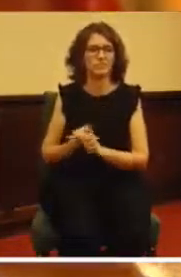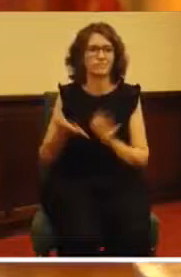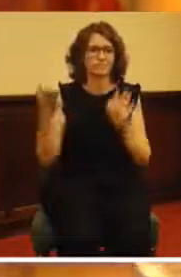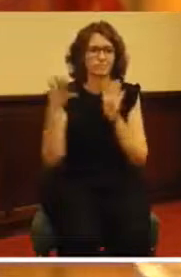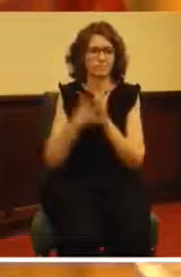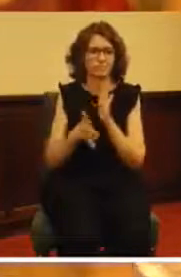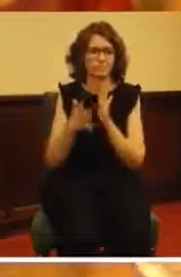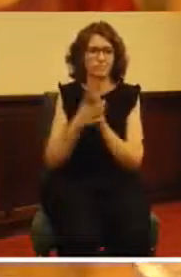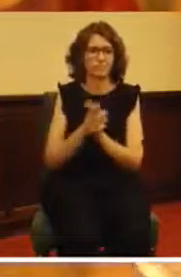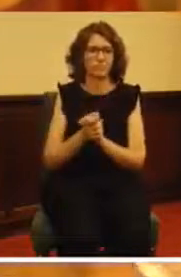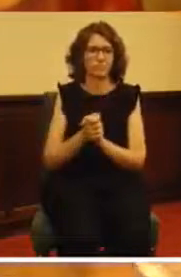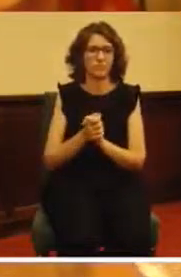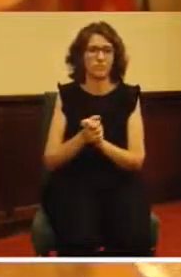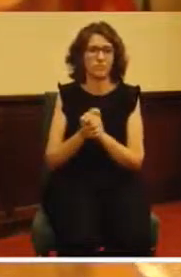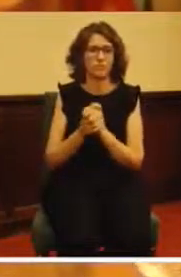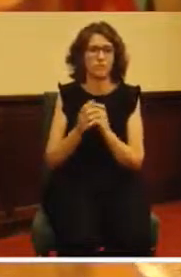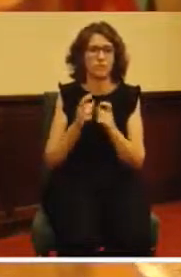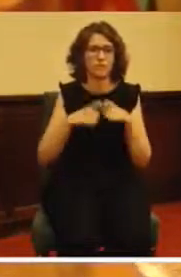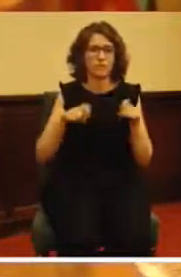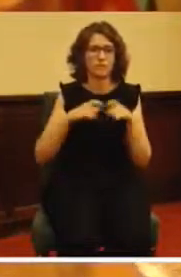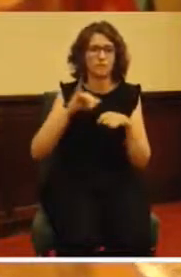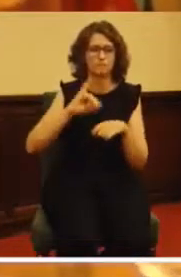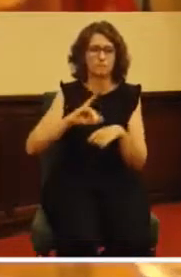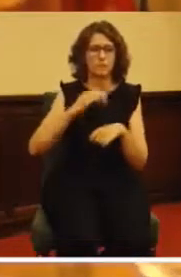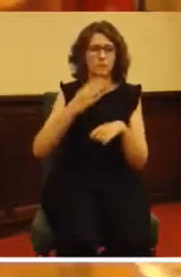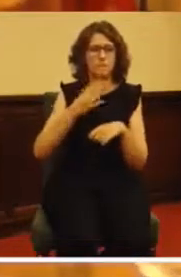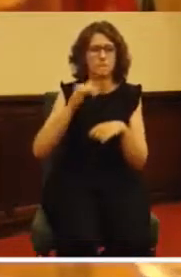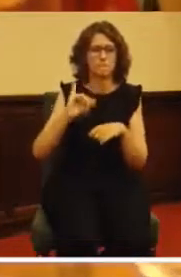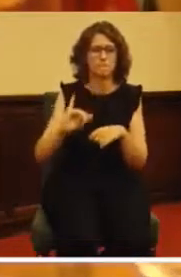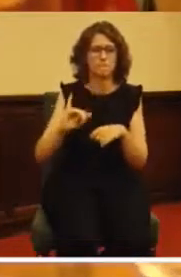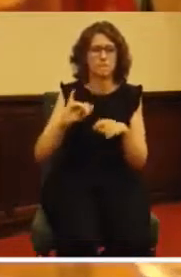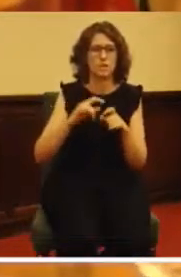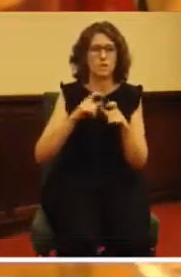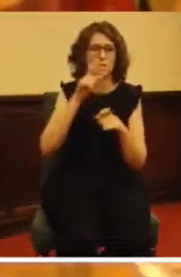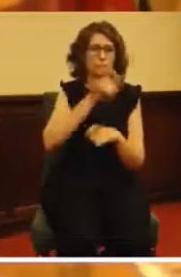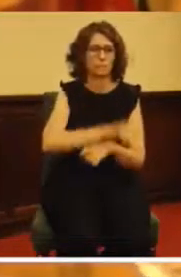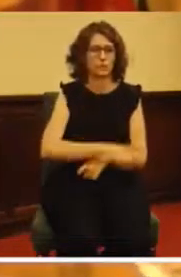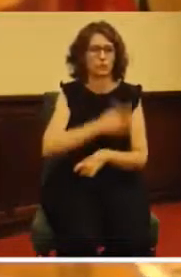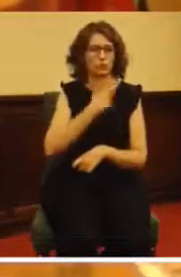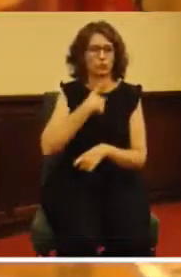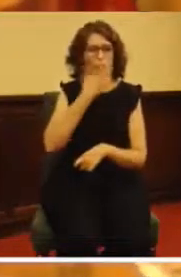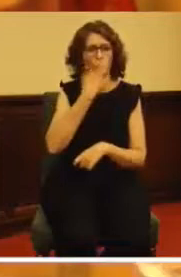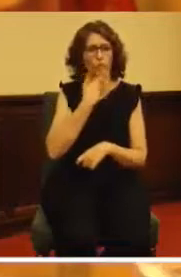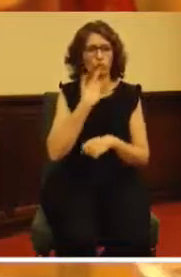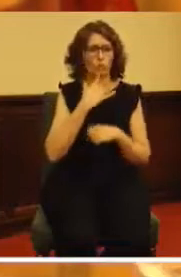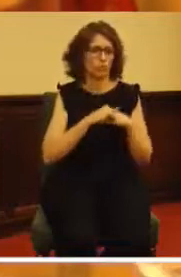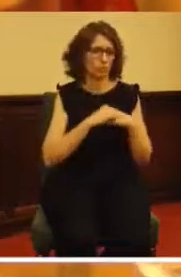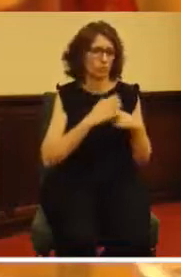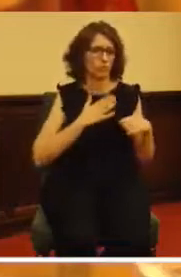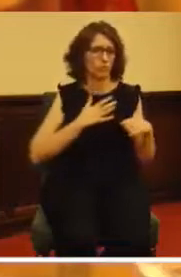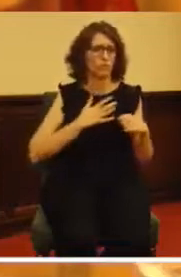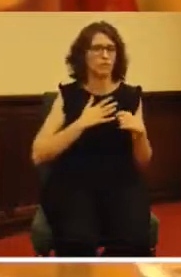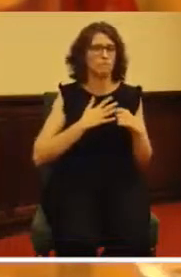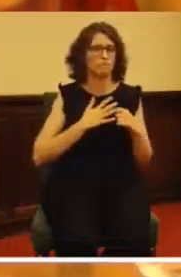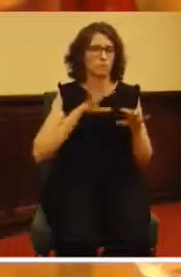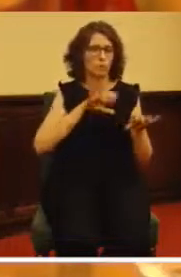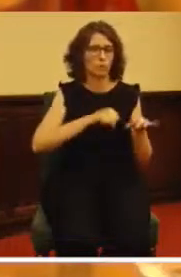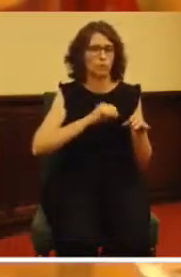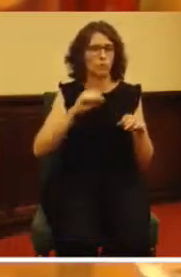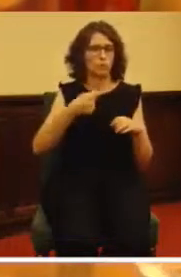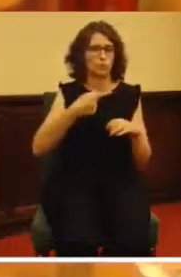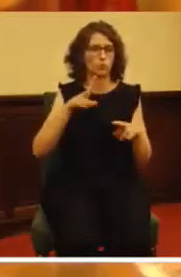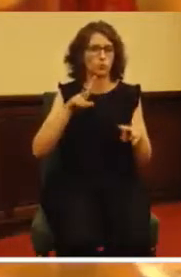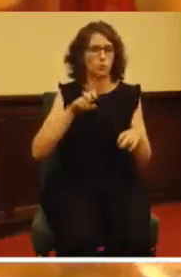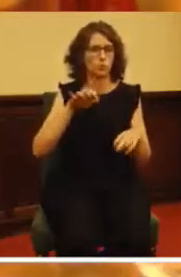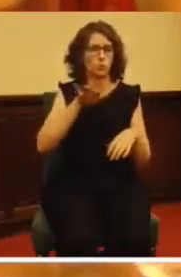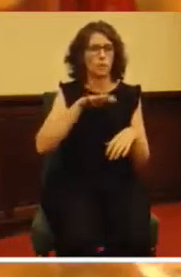unas cifras de recibos del IBI de una persona que conozco, una persona cercana, que se compró un piso nuevo en el